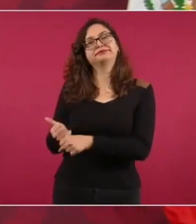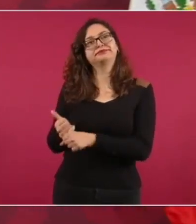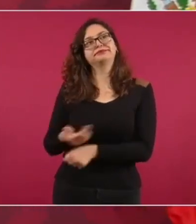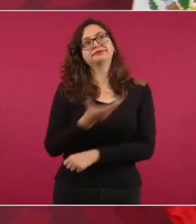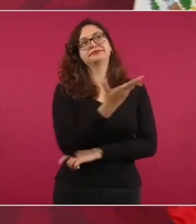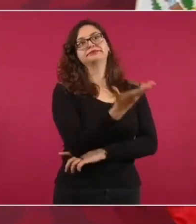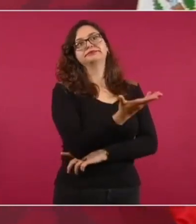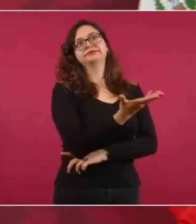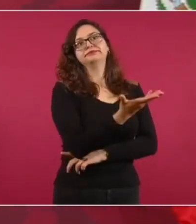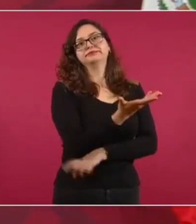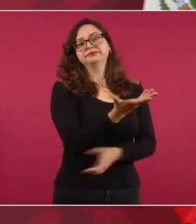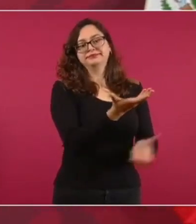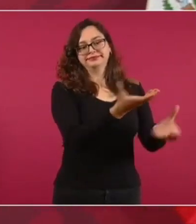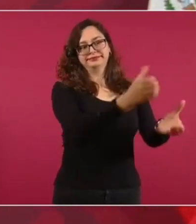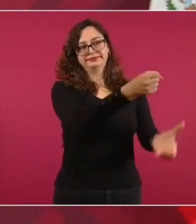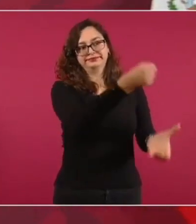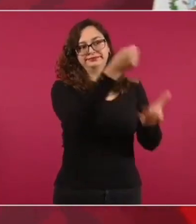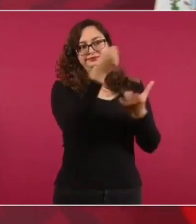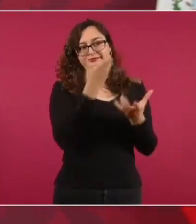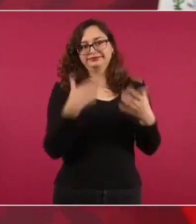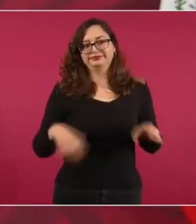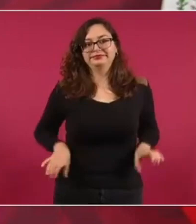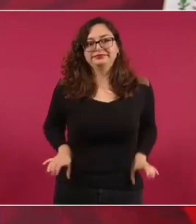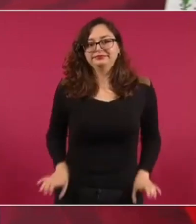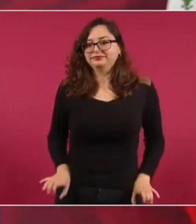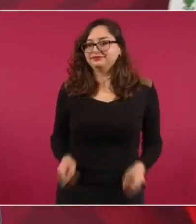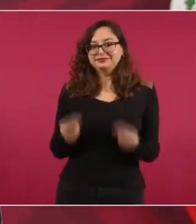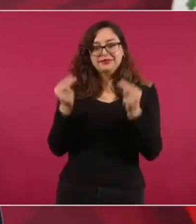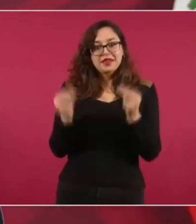una actividad de las más lucrativas.